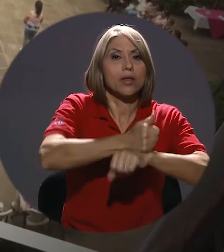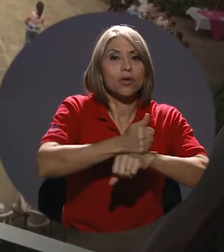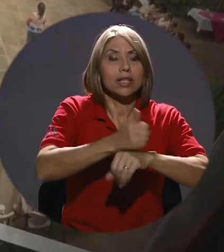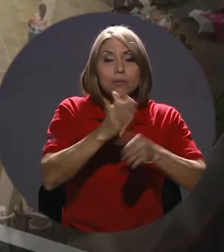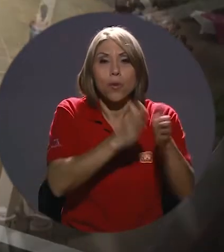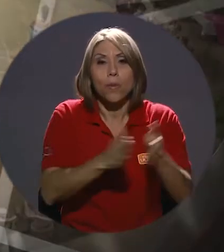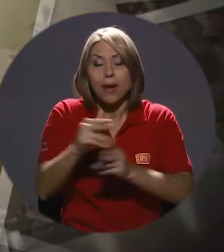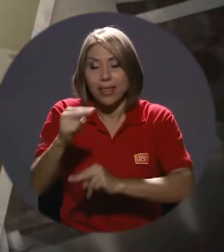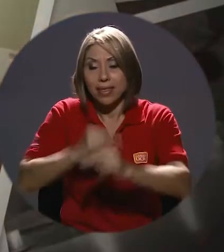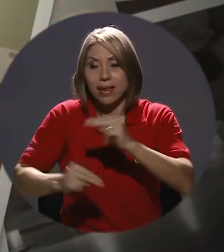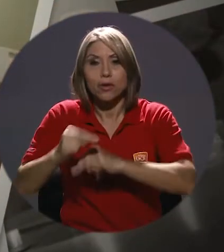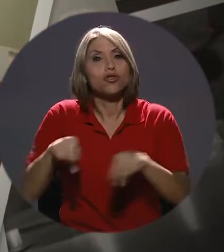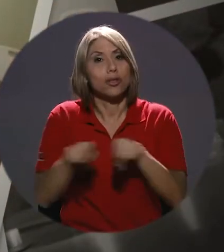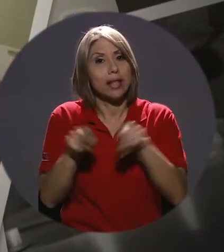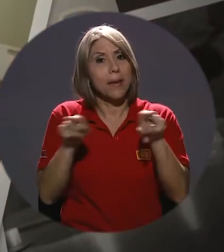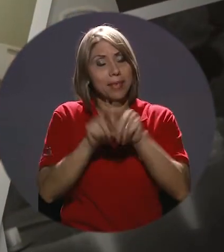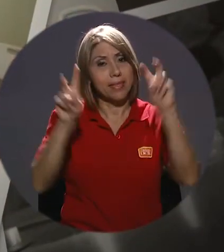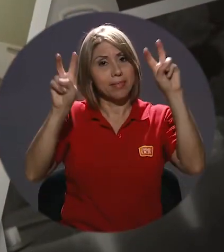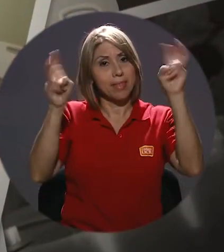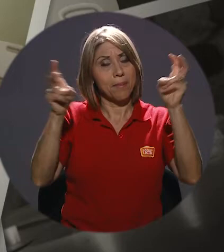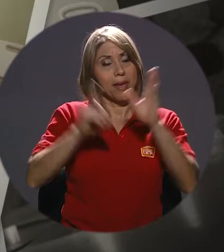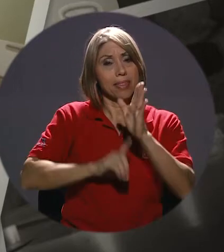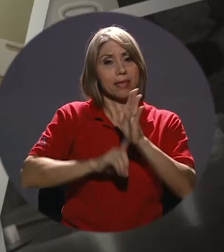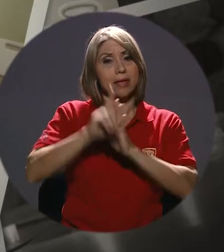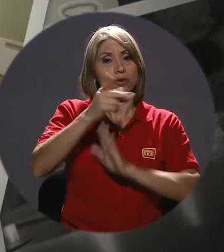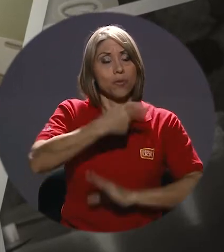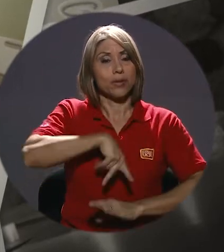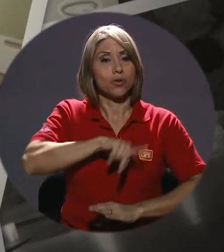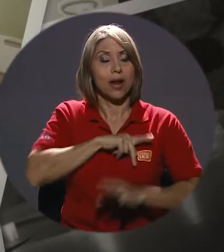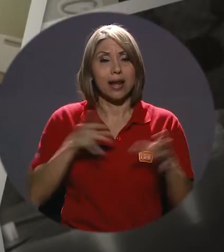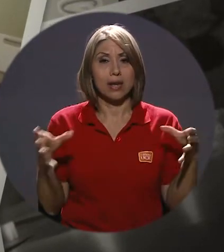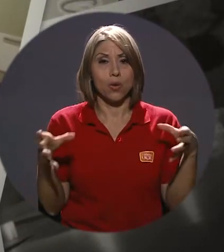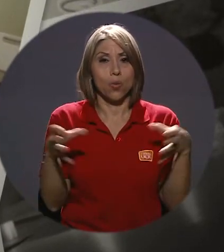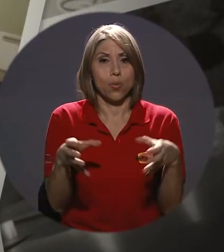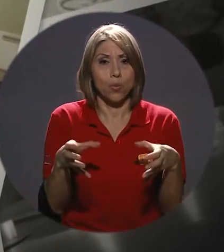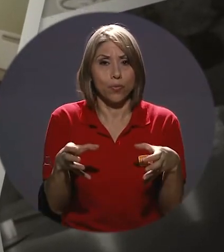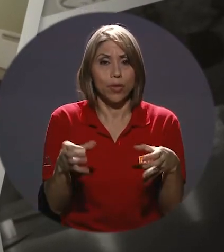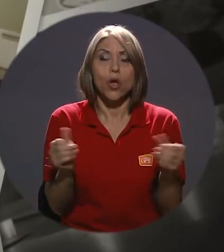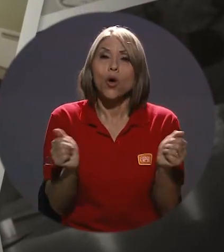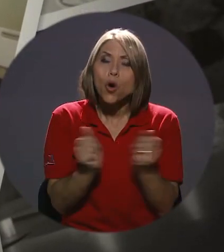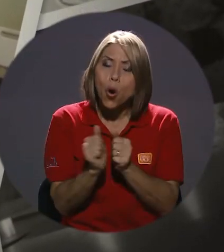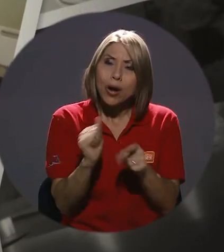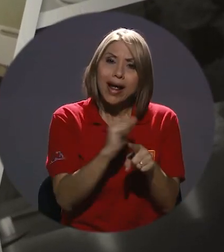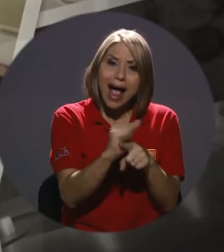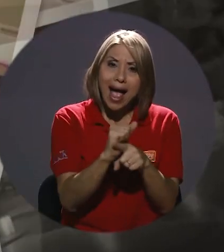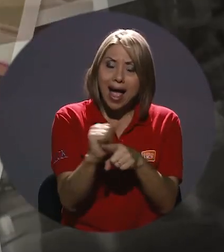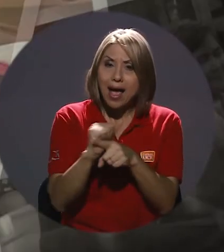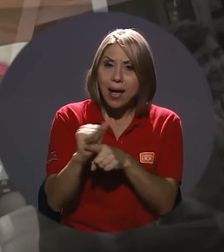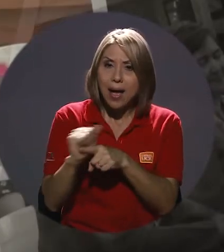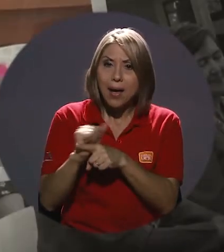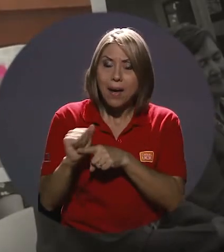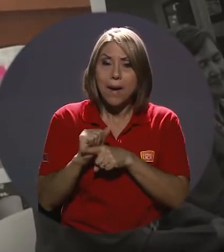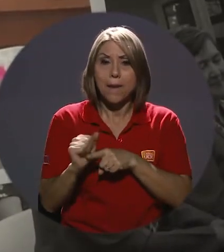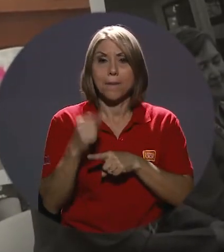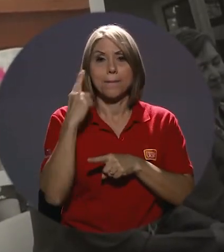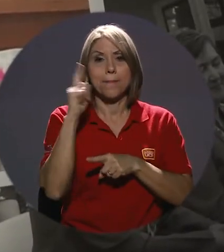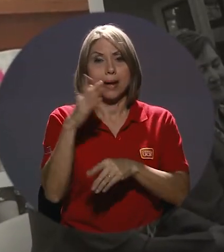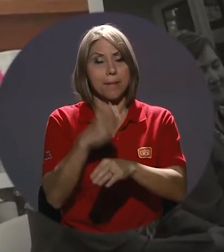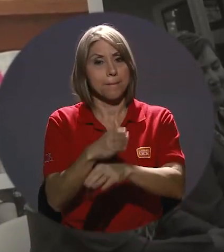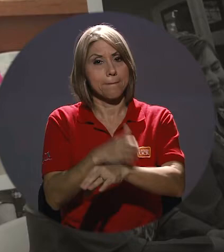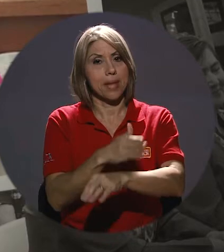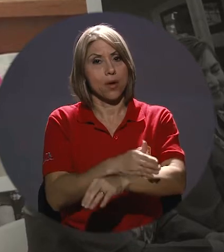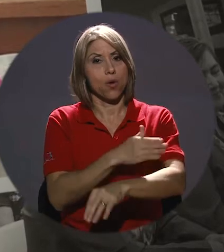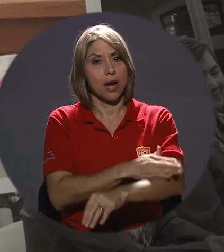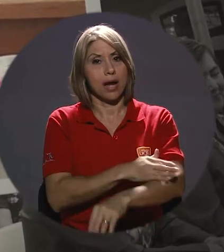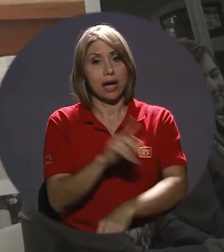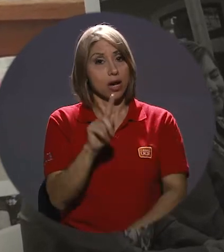parte de emprendedurismo, plan de negocios, y también el tema de desarrollo personal y colectivo, ¿verdad?, a través de procesos de capacitación